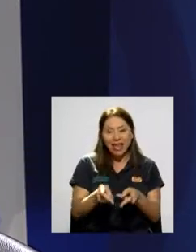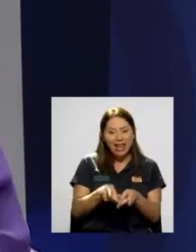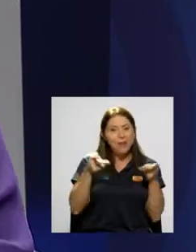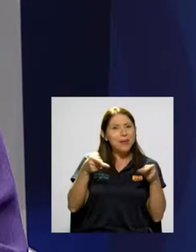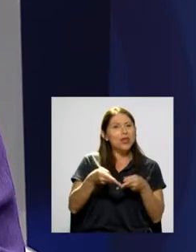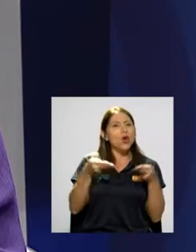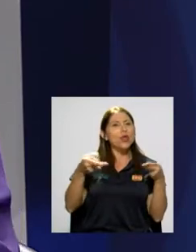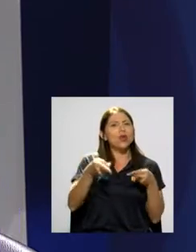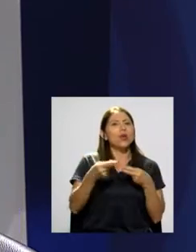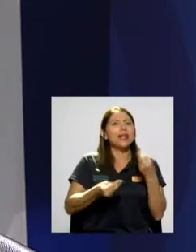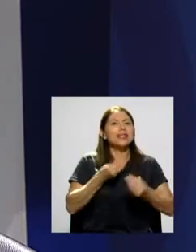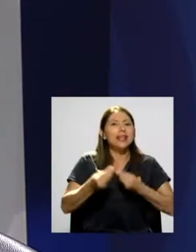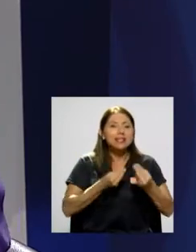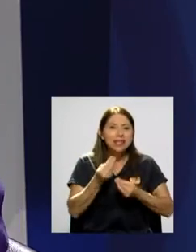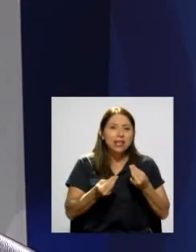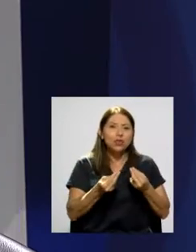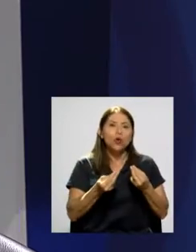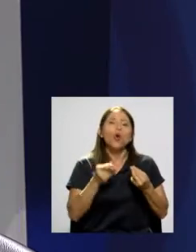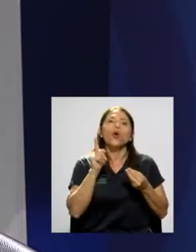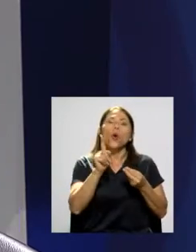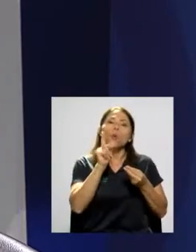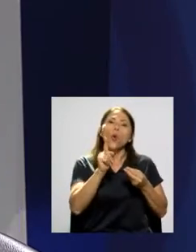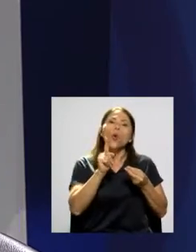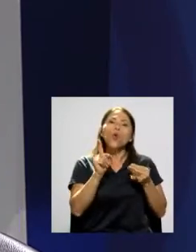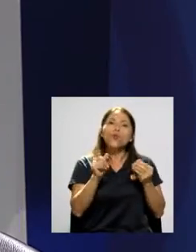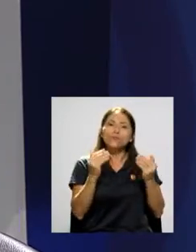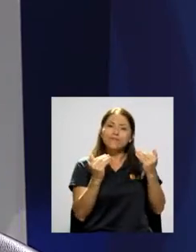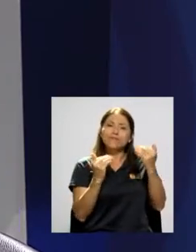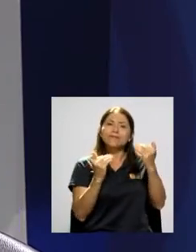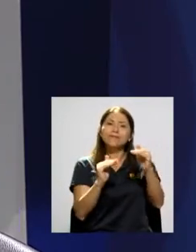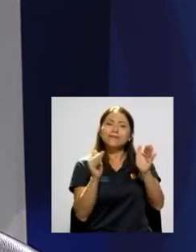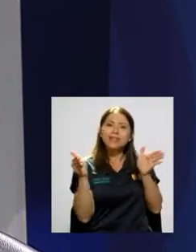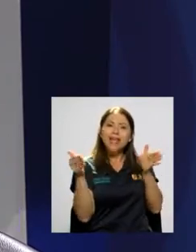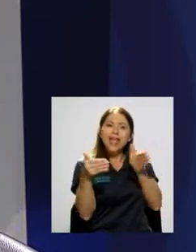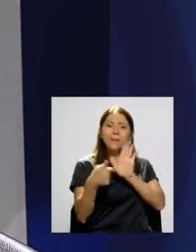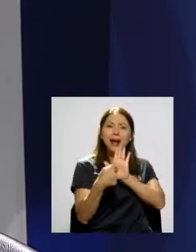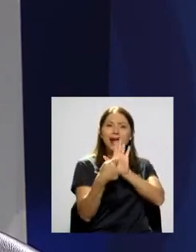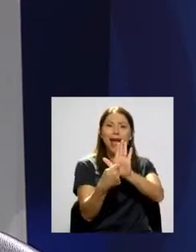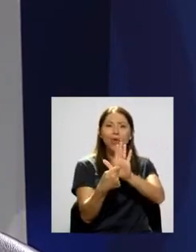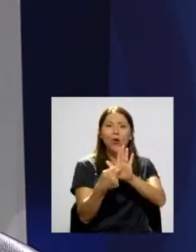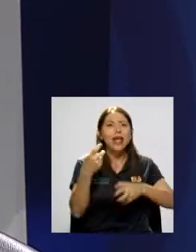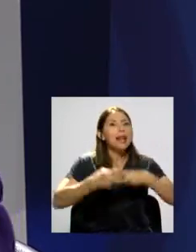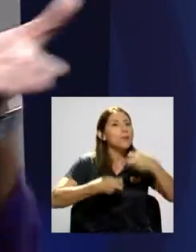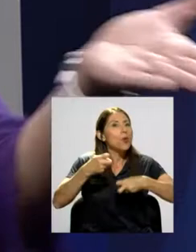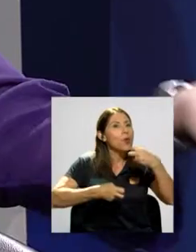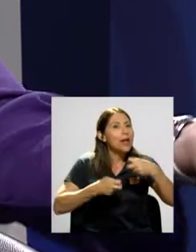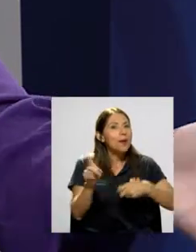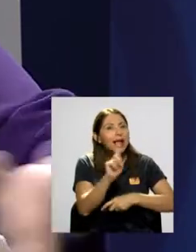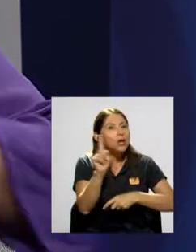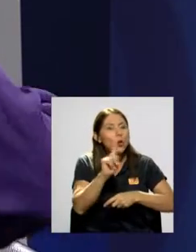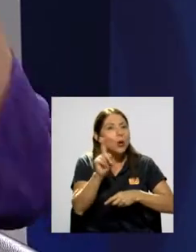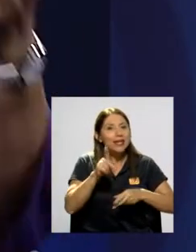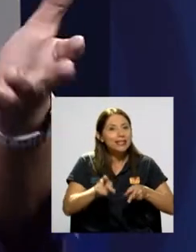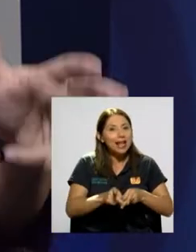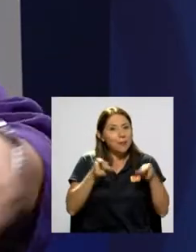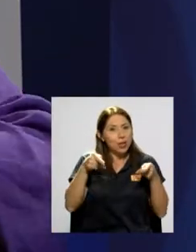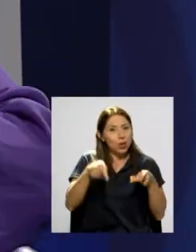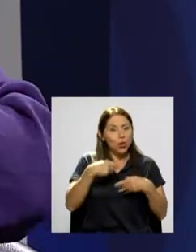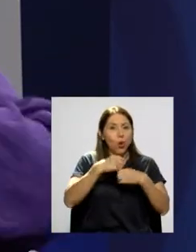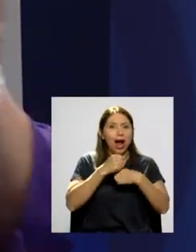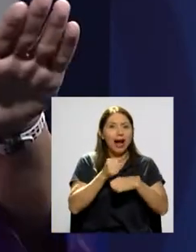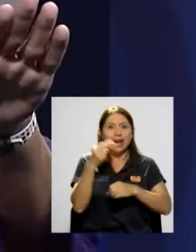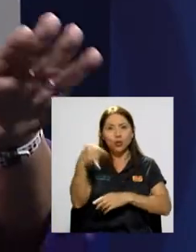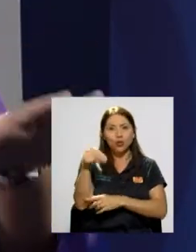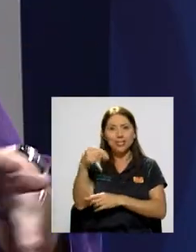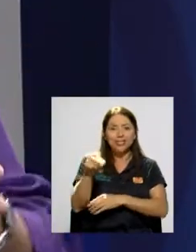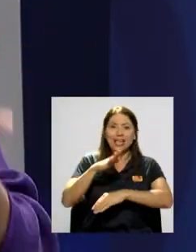haciendo es un framing, un enmarcado. Es decir, el problema no es que el periódico haga una noticia sobre Ronnie Chávez, es de interés político,